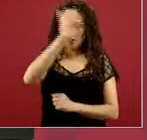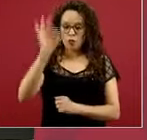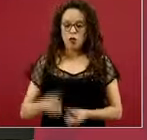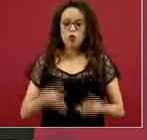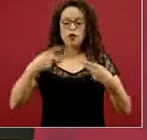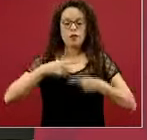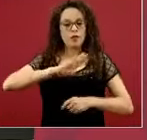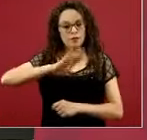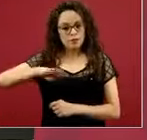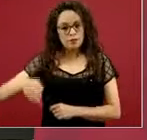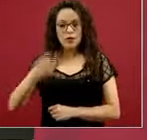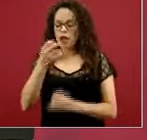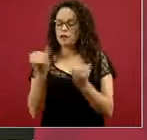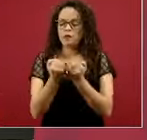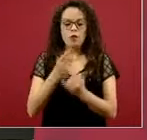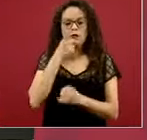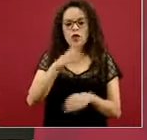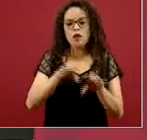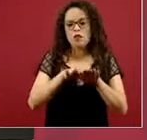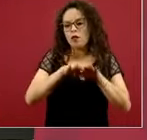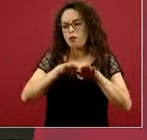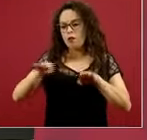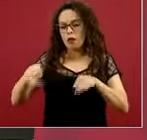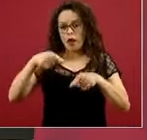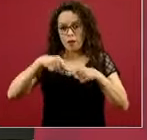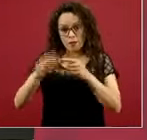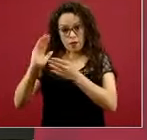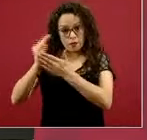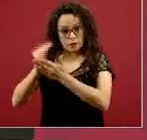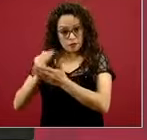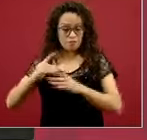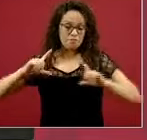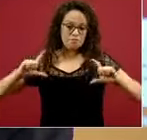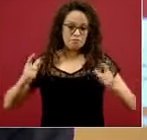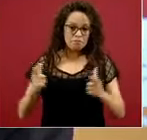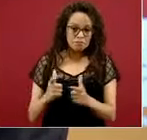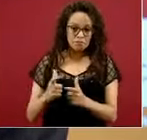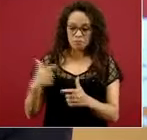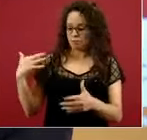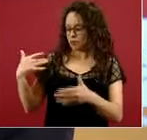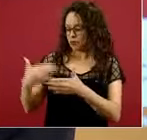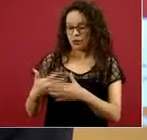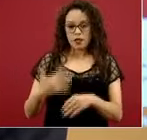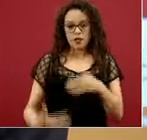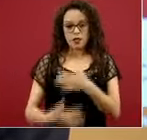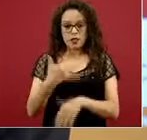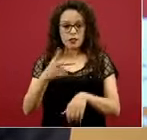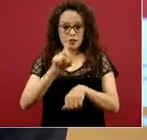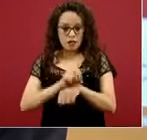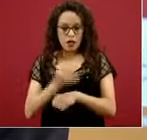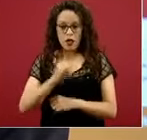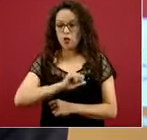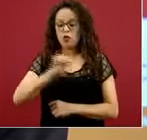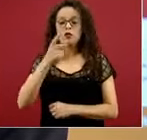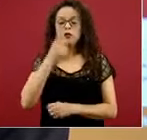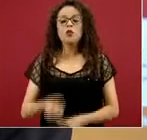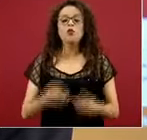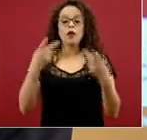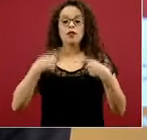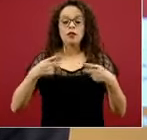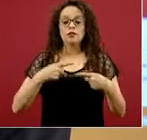de tendencia que nos dice cómo ha ido bajando en los últimos 15 días y otra medida de magnitud que nos dice cuántas